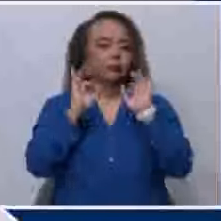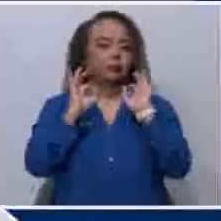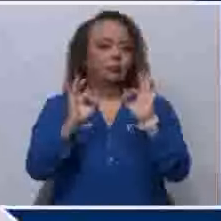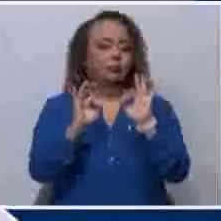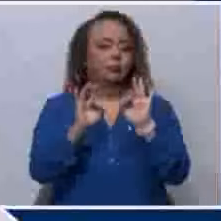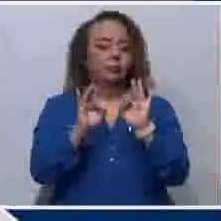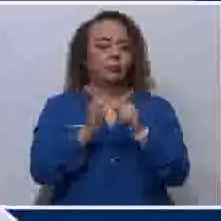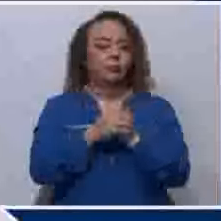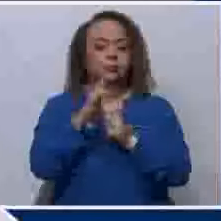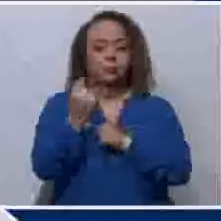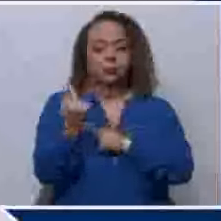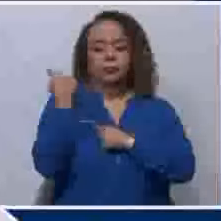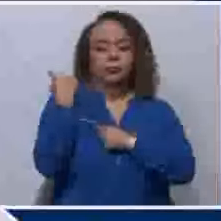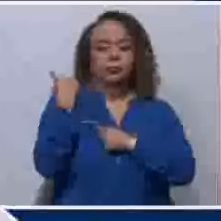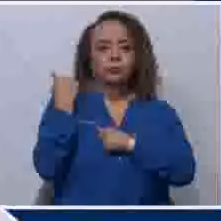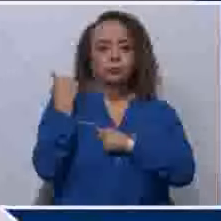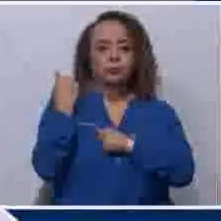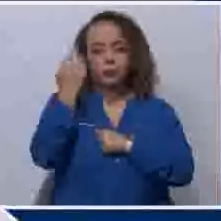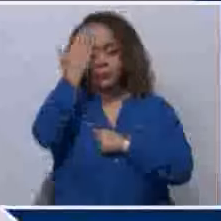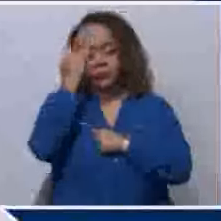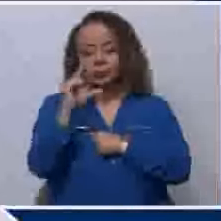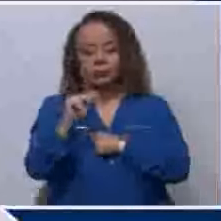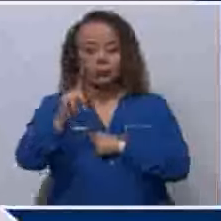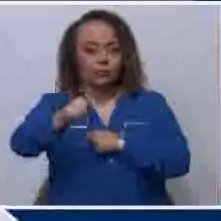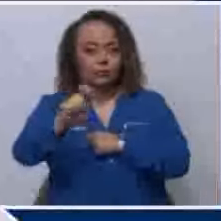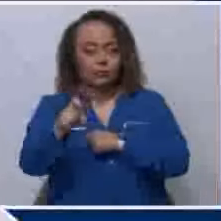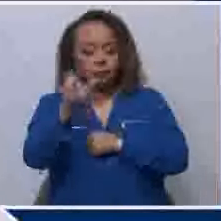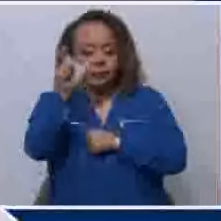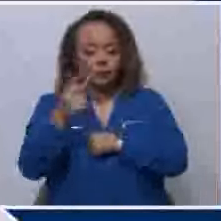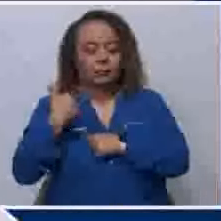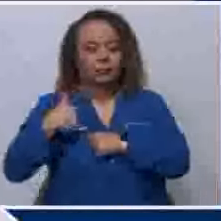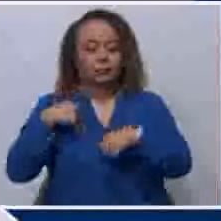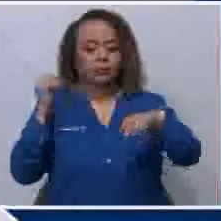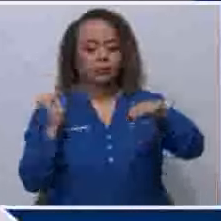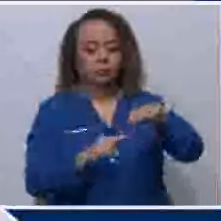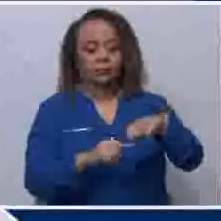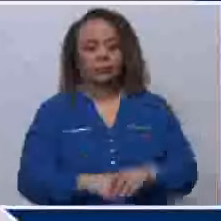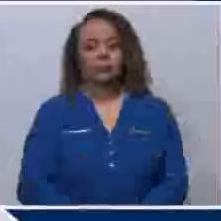de espaldas. Porque no necesariamente es el hombre que va a anotar.